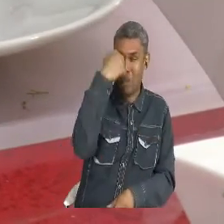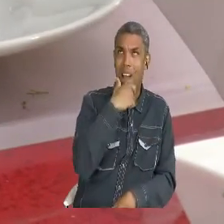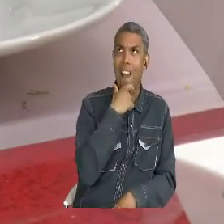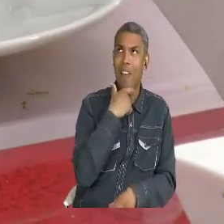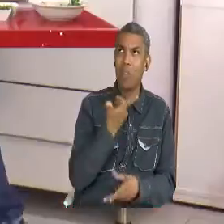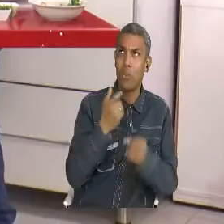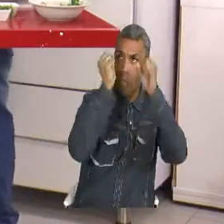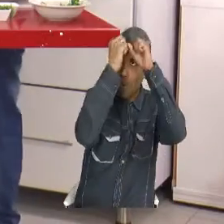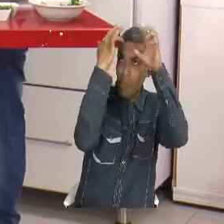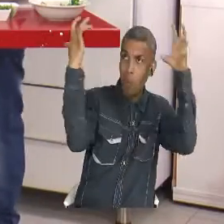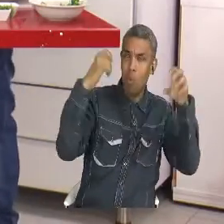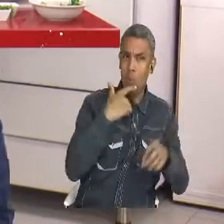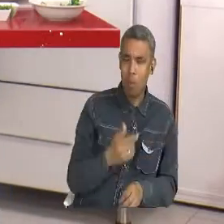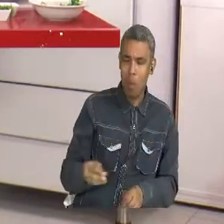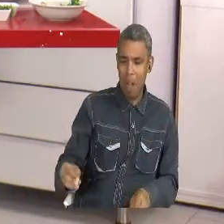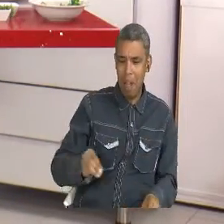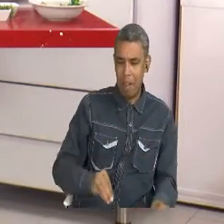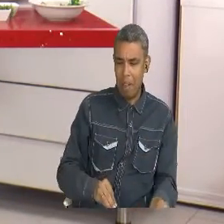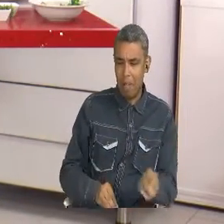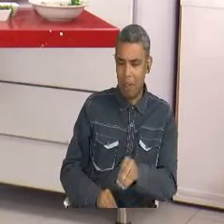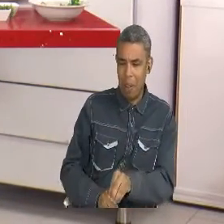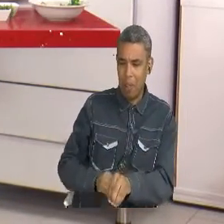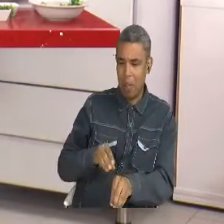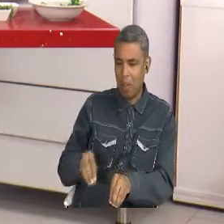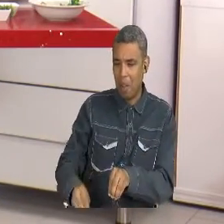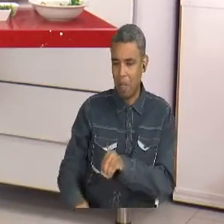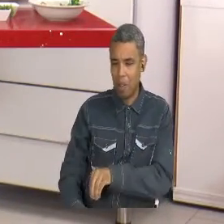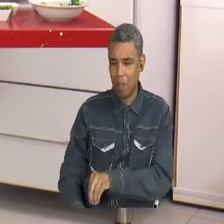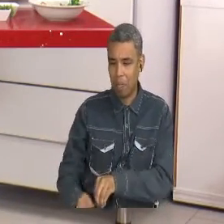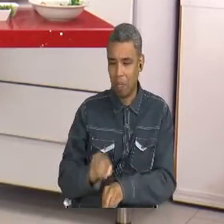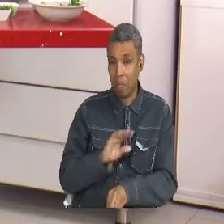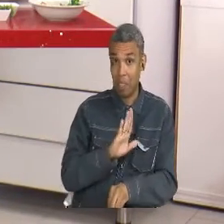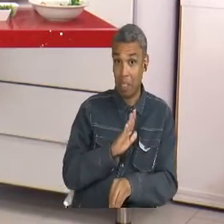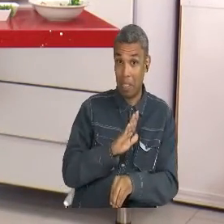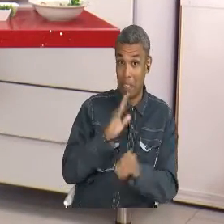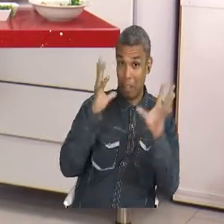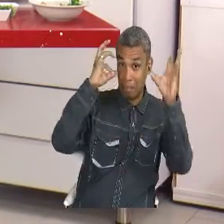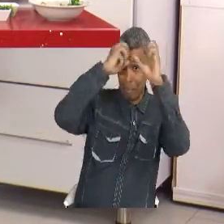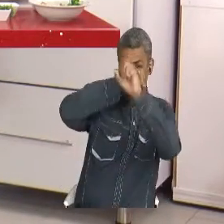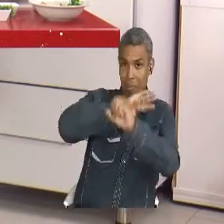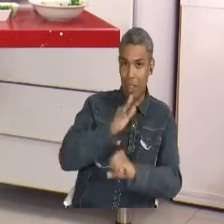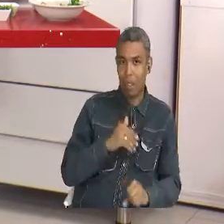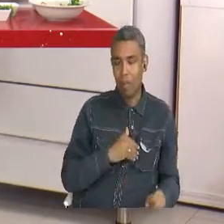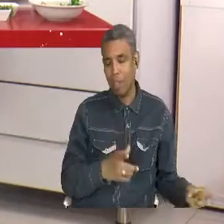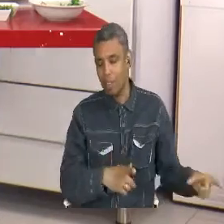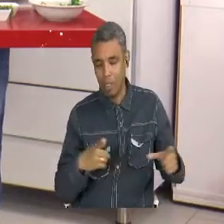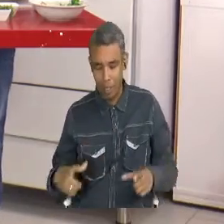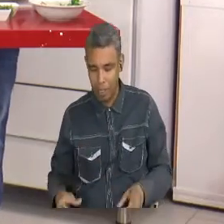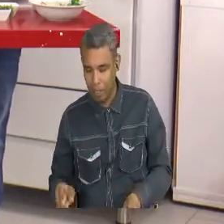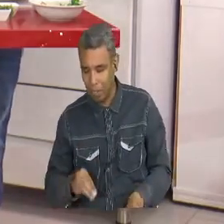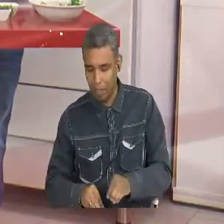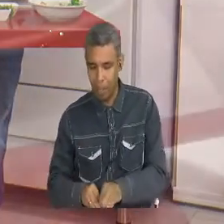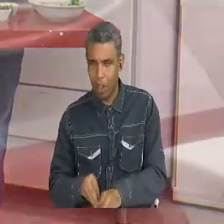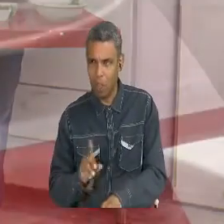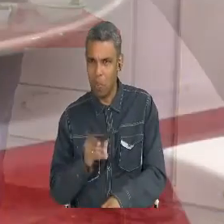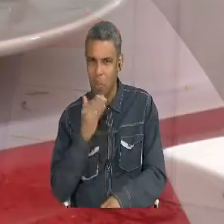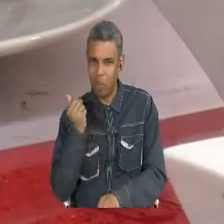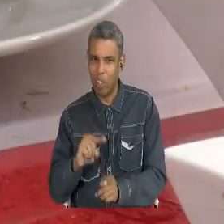totalidad. Entonces, porque ¿hace cuántas entradas en la cocina? Uy. O no entraba, más bien sería la pregunta.